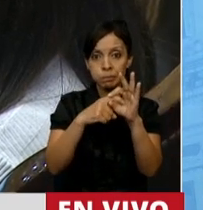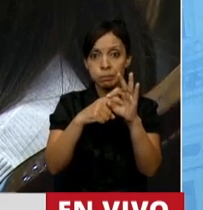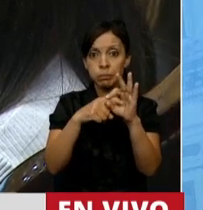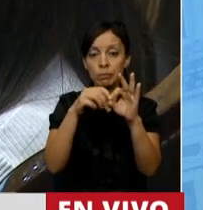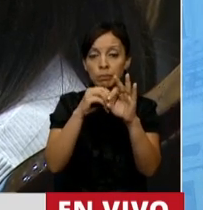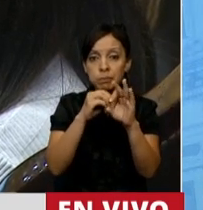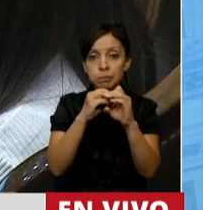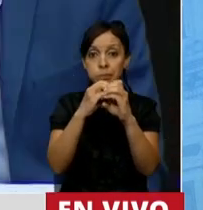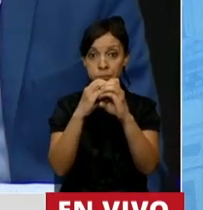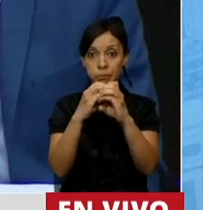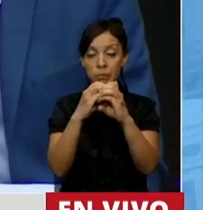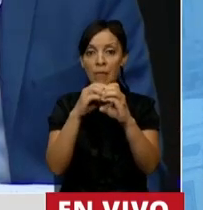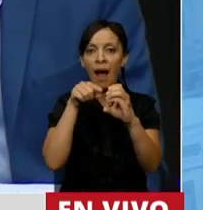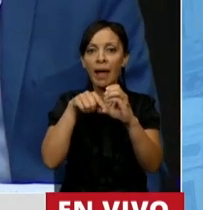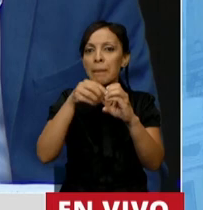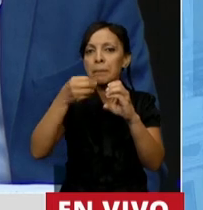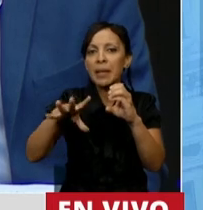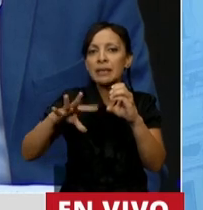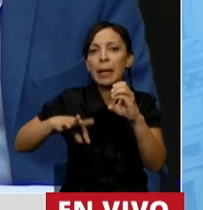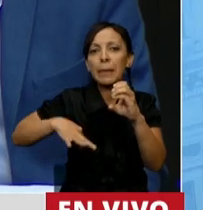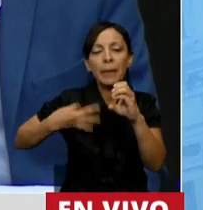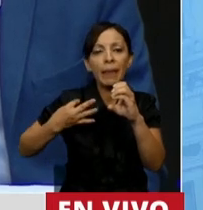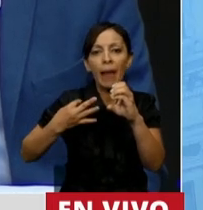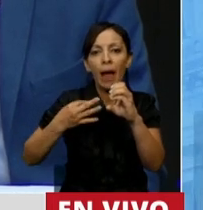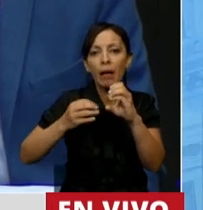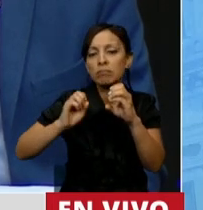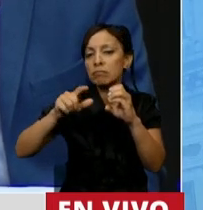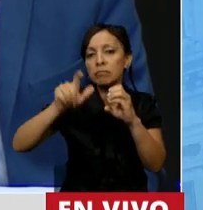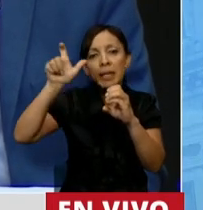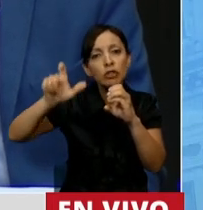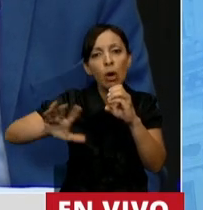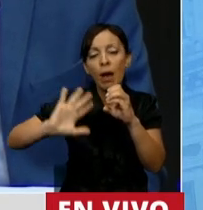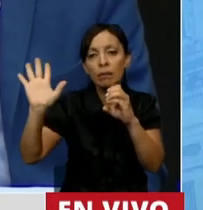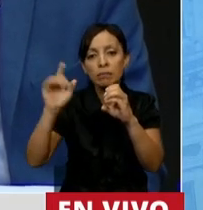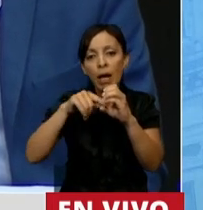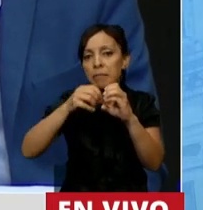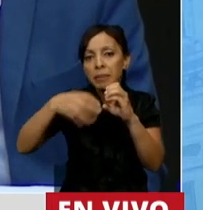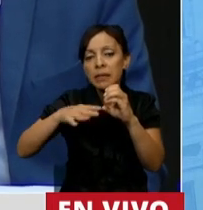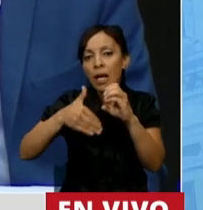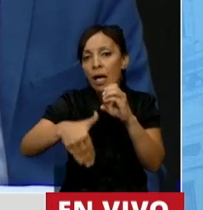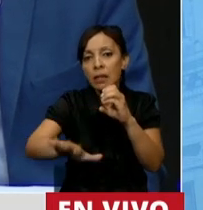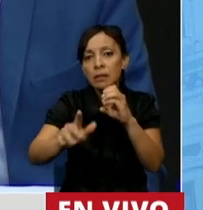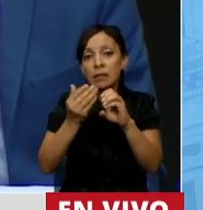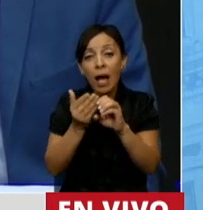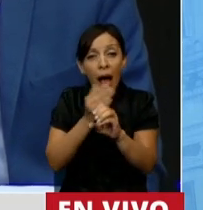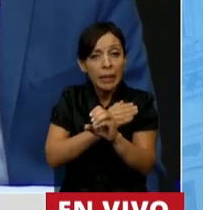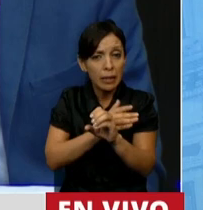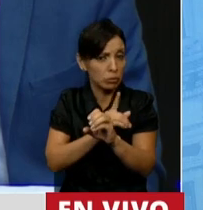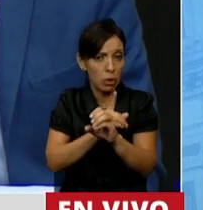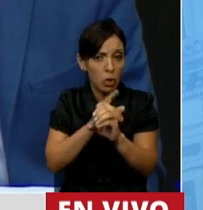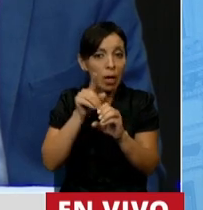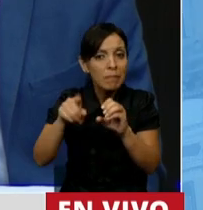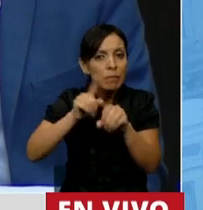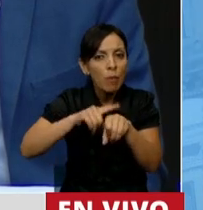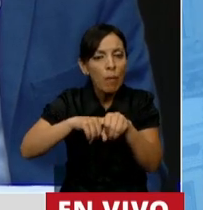ahí comienza la vida de cualquier persona, de cualquier ser humano. No empieza antes, empieza